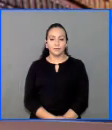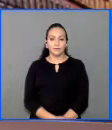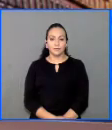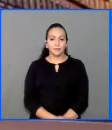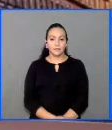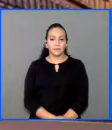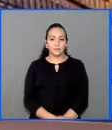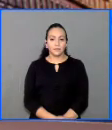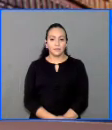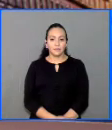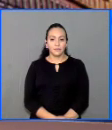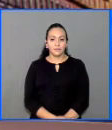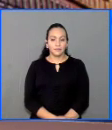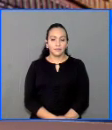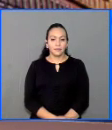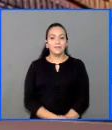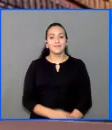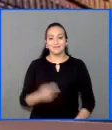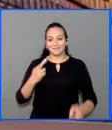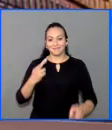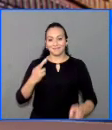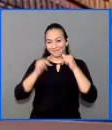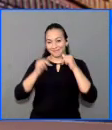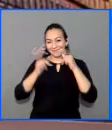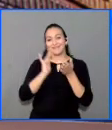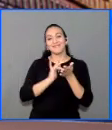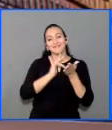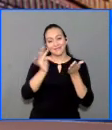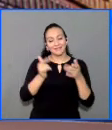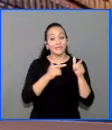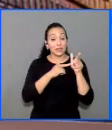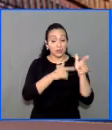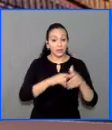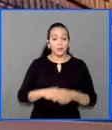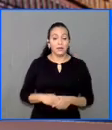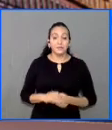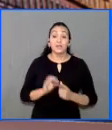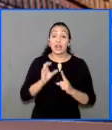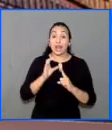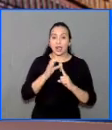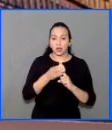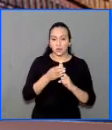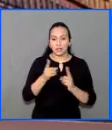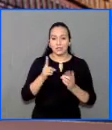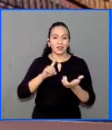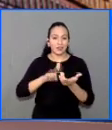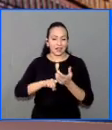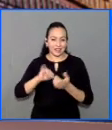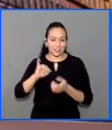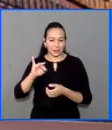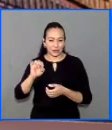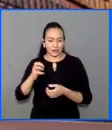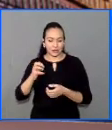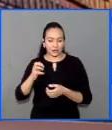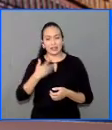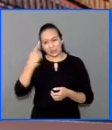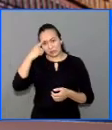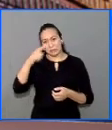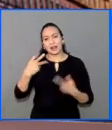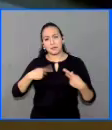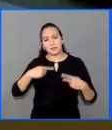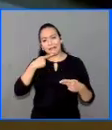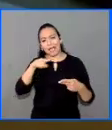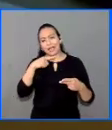Qué gusto que siga con nosotros. Vámonos con más noticias. La Comisión de Quejas y Denuncias negó la medida cautelar solicitada en